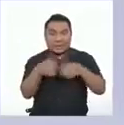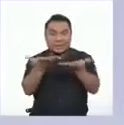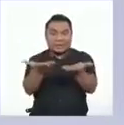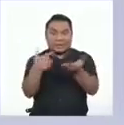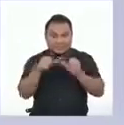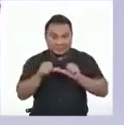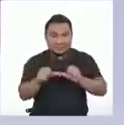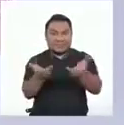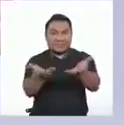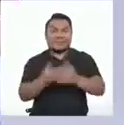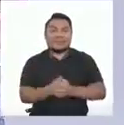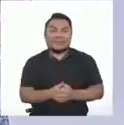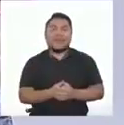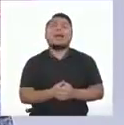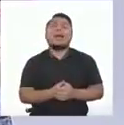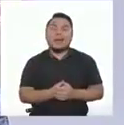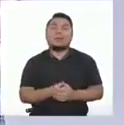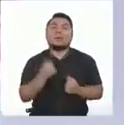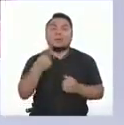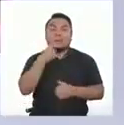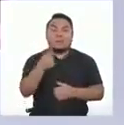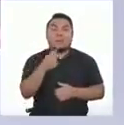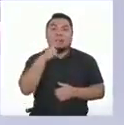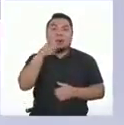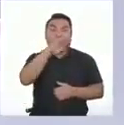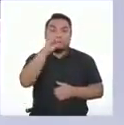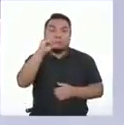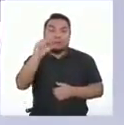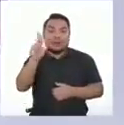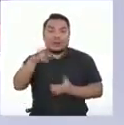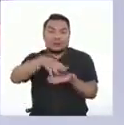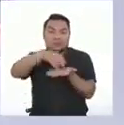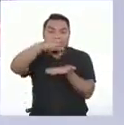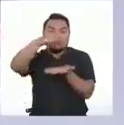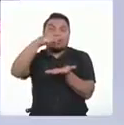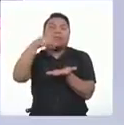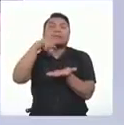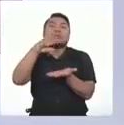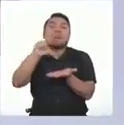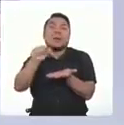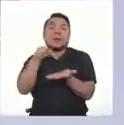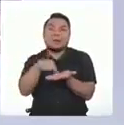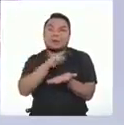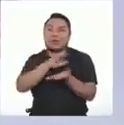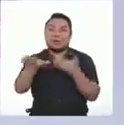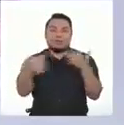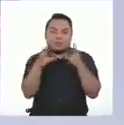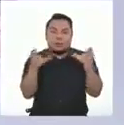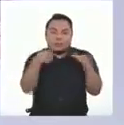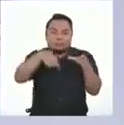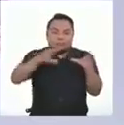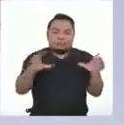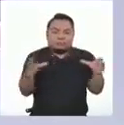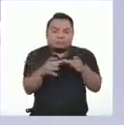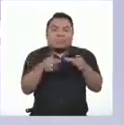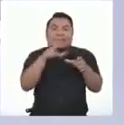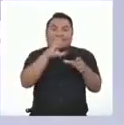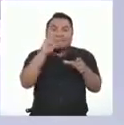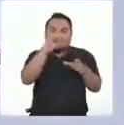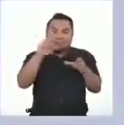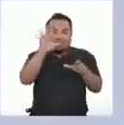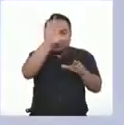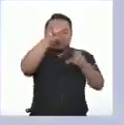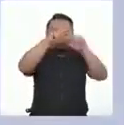operaciones. Podemos decir que los 400 gramos de quinoa germinada son el todo, o sea, nuestro